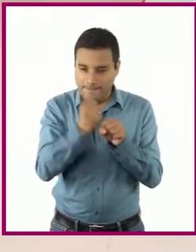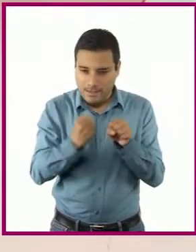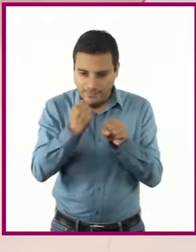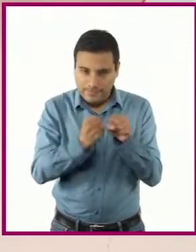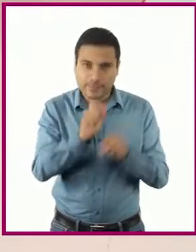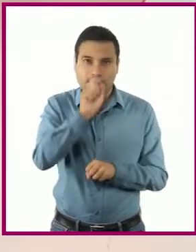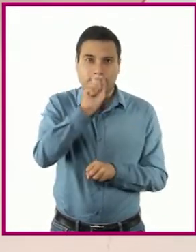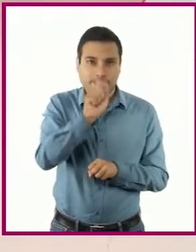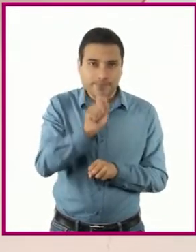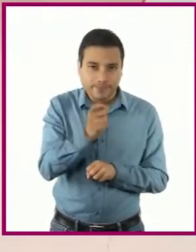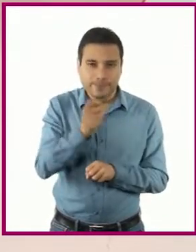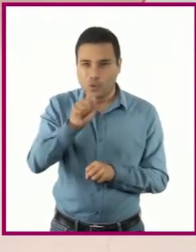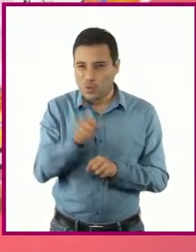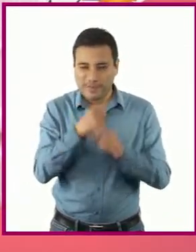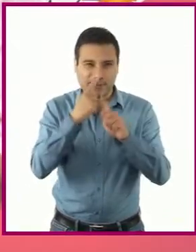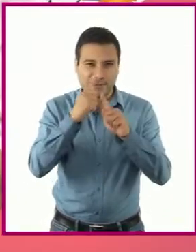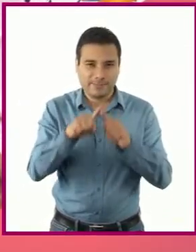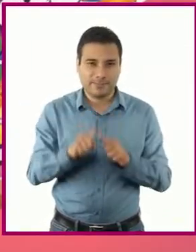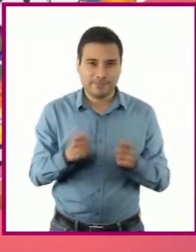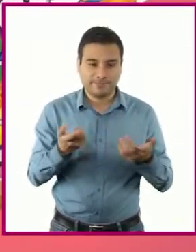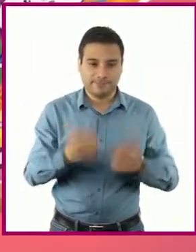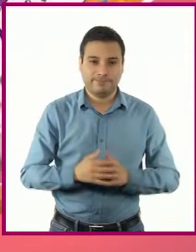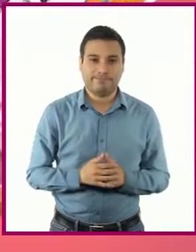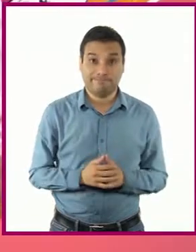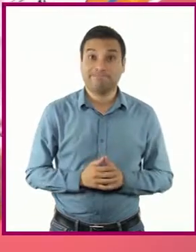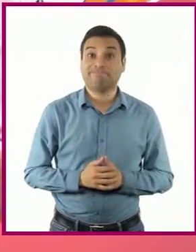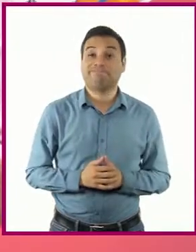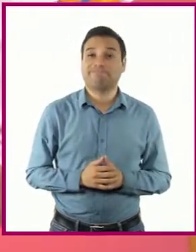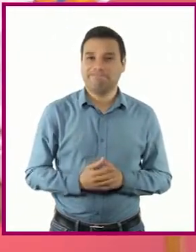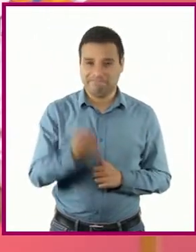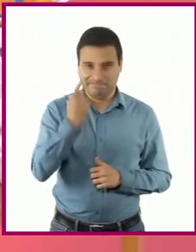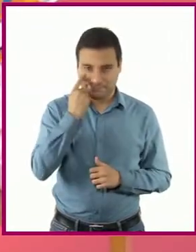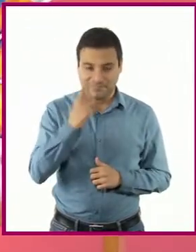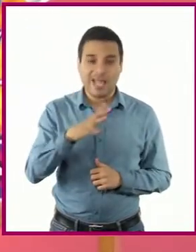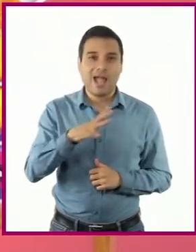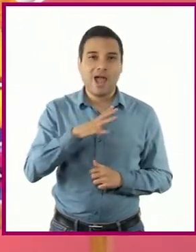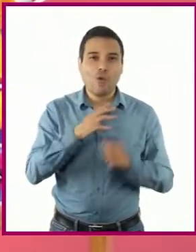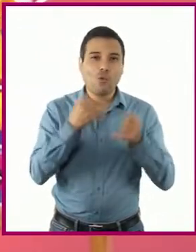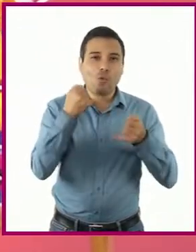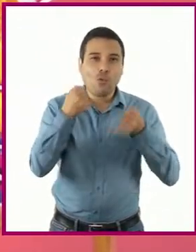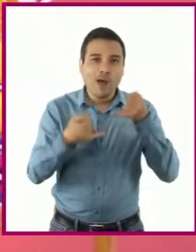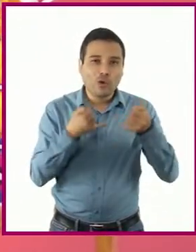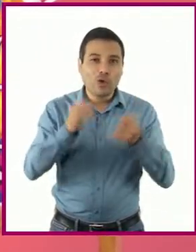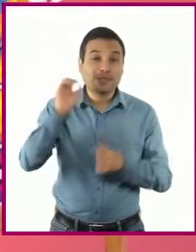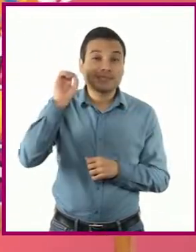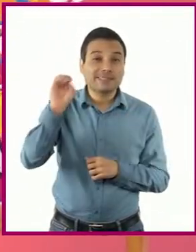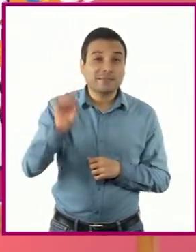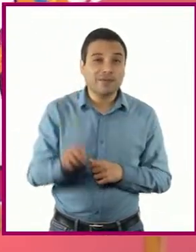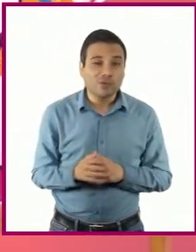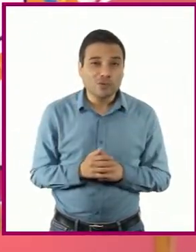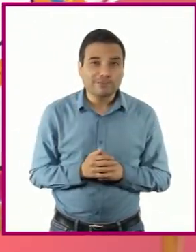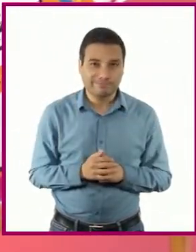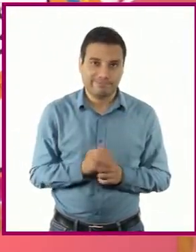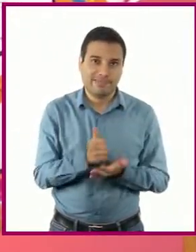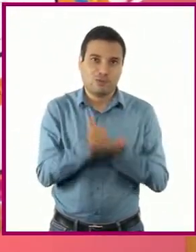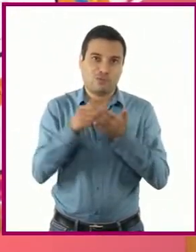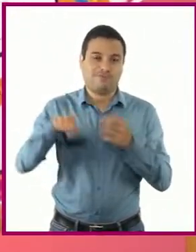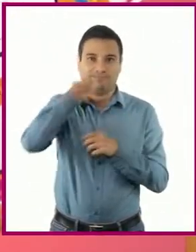de este semáforo. Así es, el semáforo resulta de gran ayuda para recordar el uso de algunos signos,